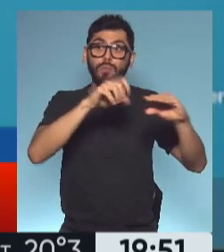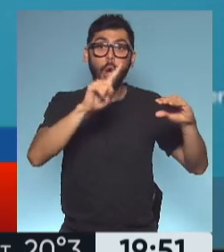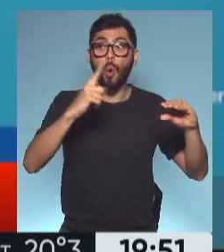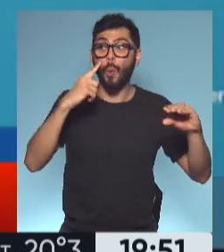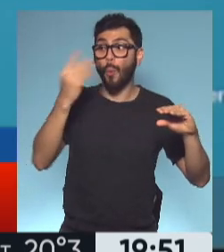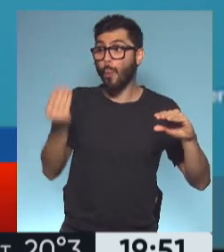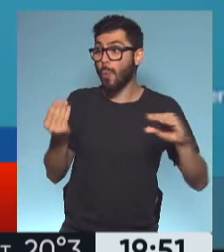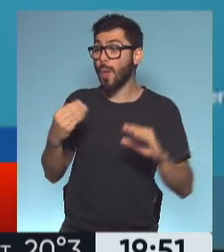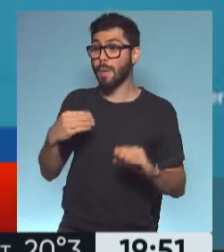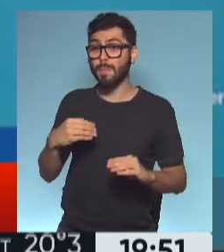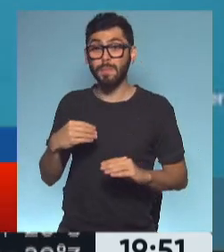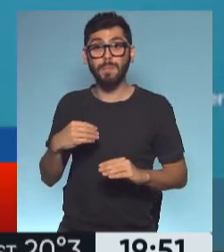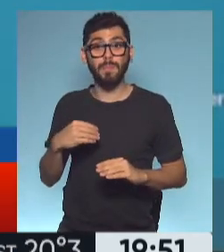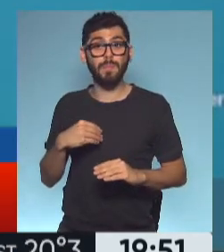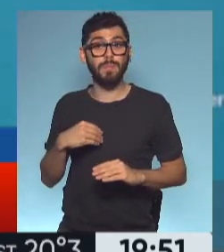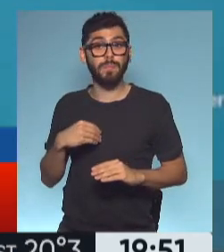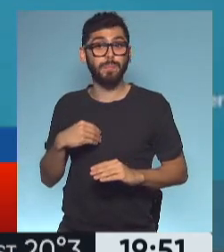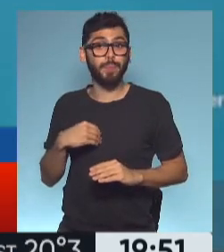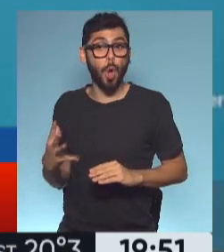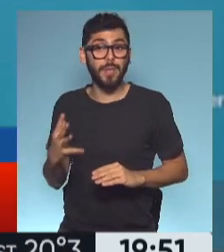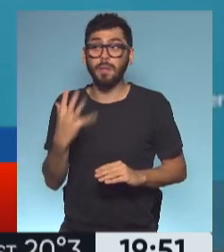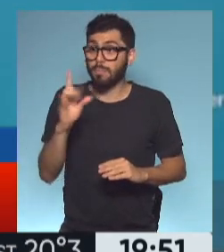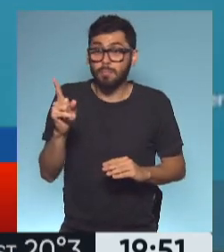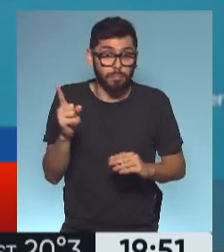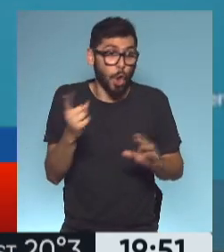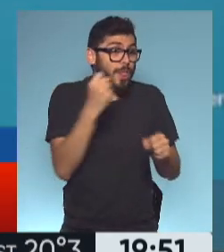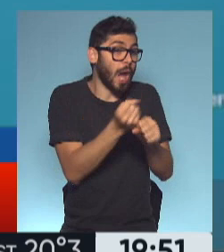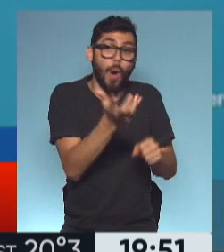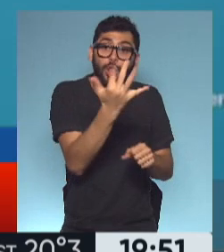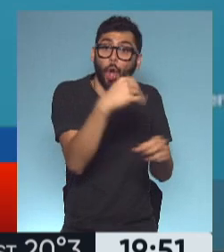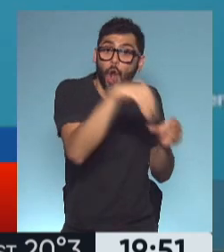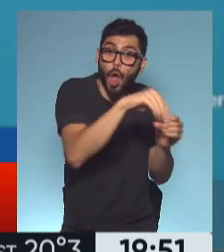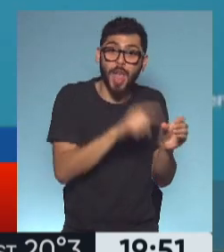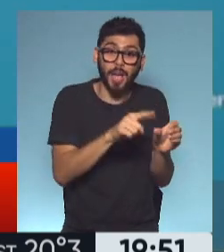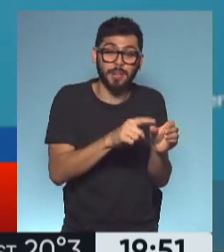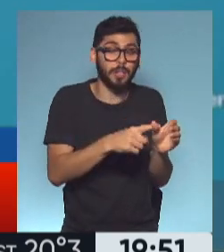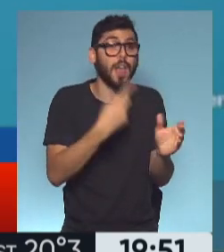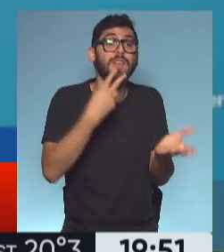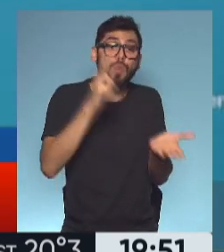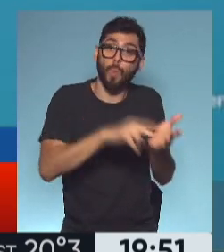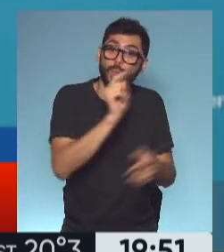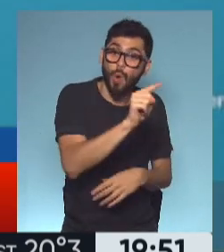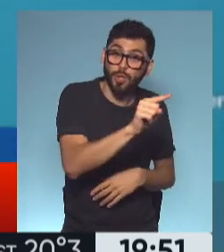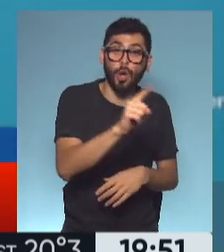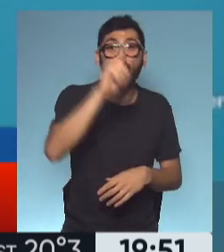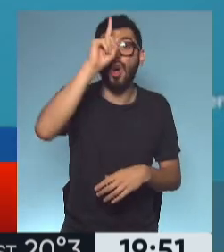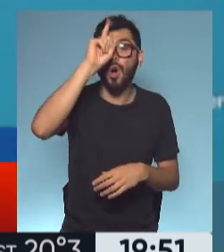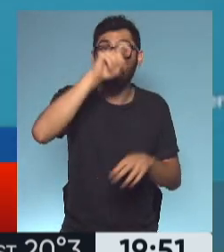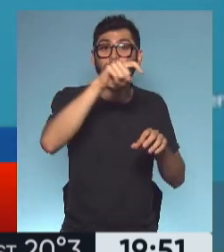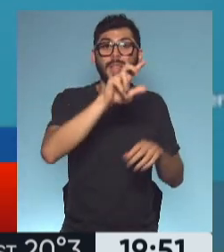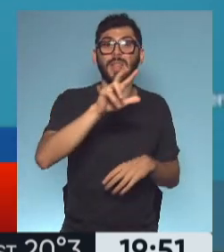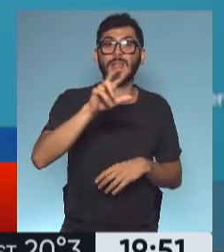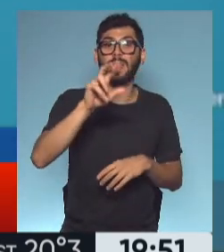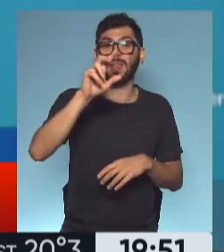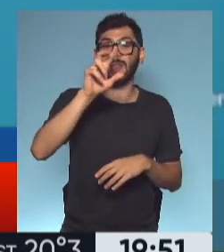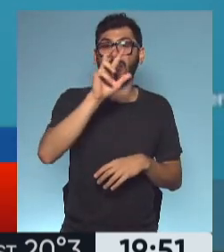Bueno, y trabajan todos los días y aportan en la Ciudad de Buenos Aires, y la Ciudad de Buenos Aires tiene 33 hospitales, que antes eran